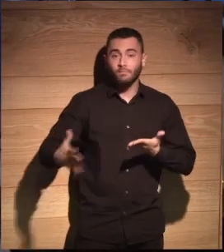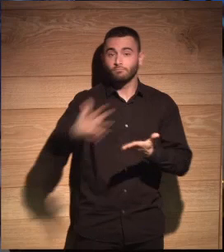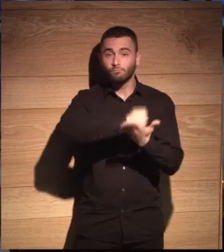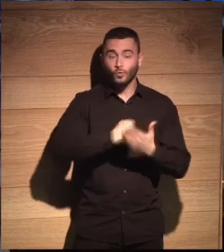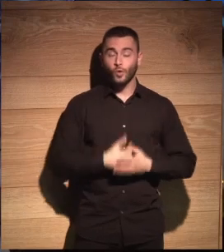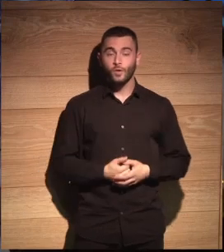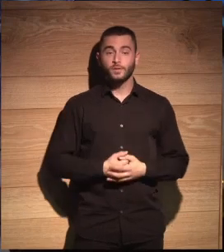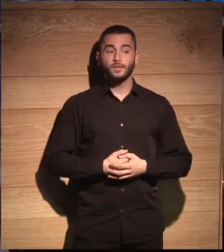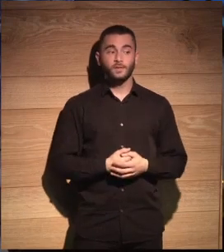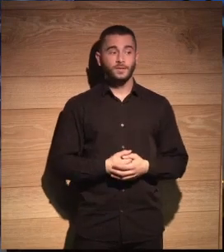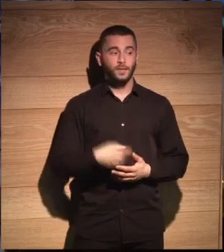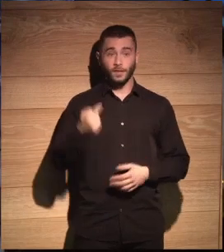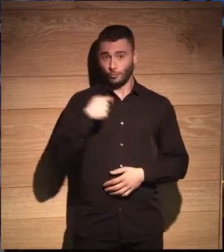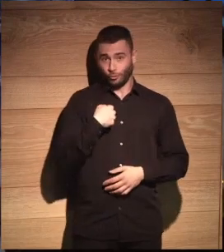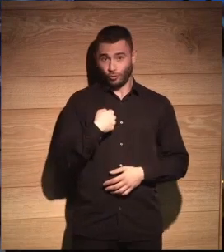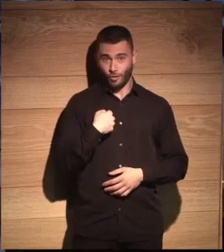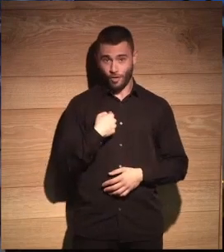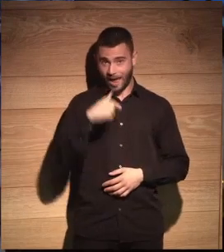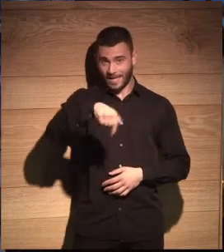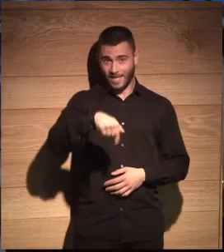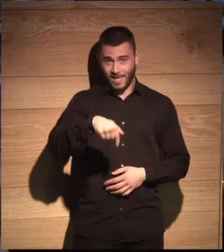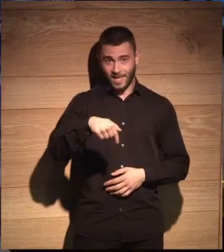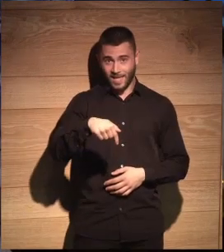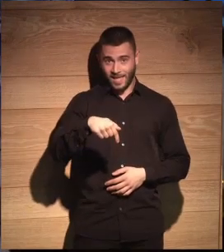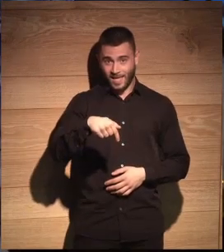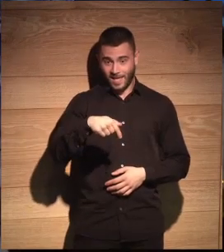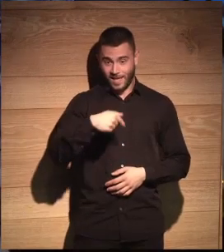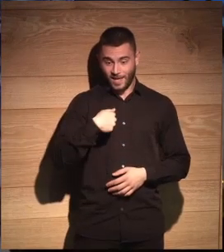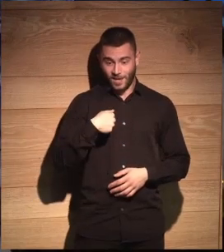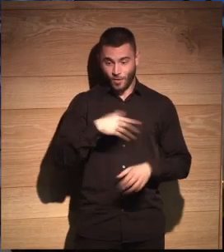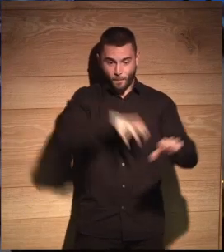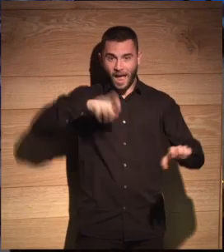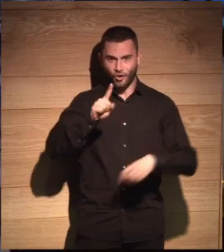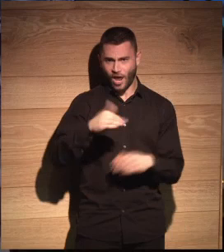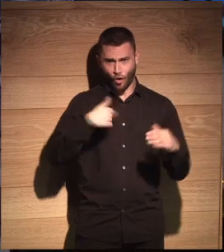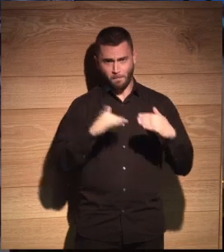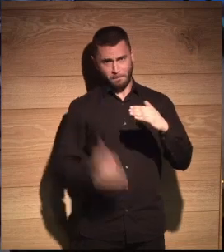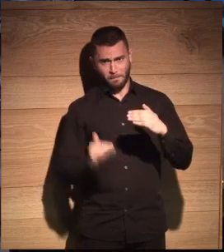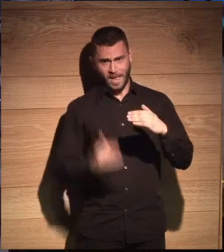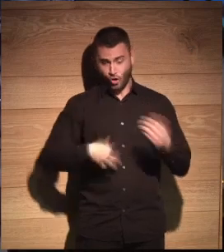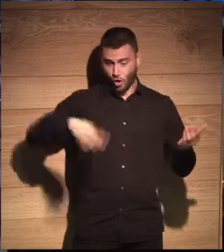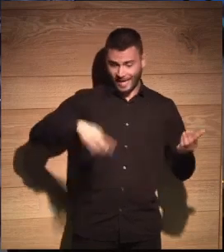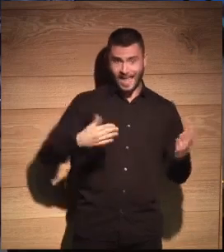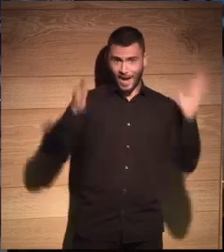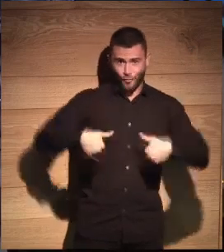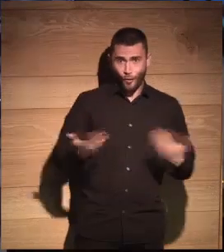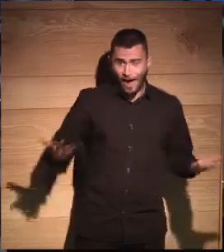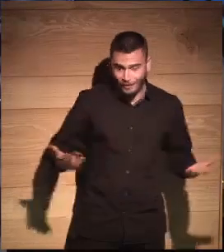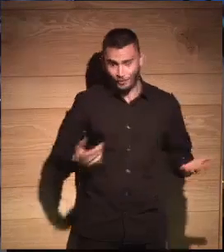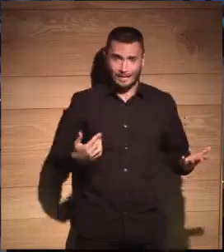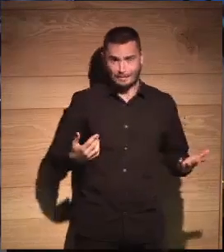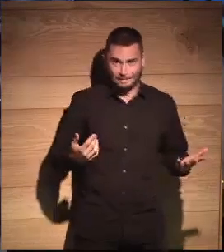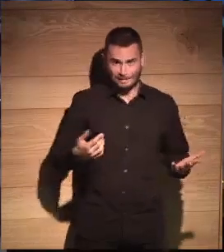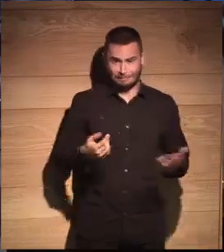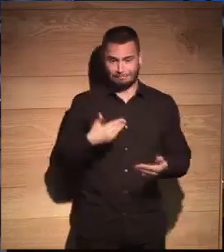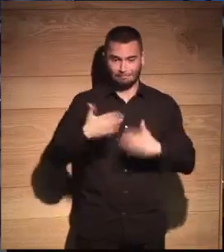a todos. Yo es que estoy aquí como... Estoy en minoría y encima no tengo guitarra, que siempre he visto mucho más, entonces... Muy